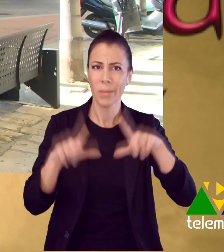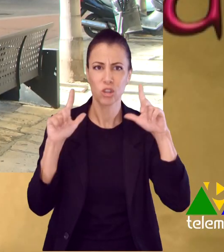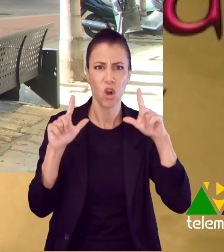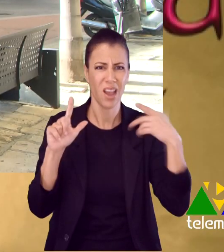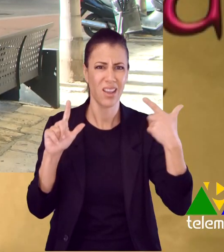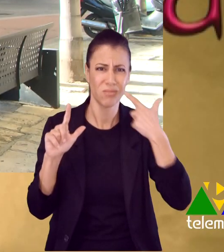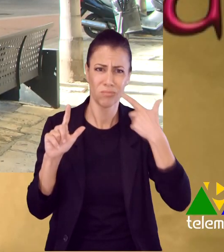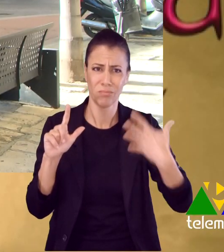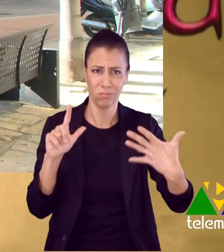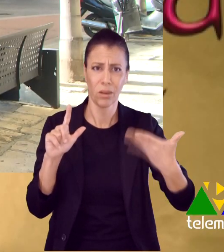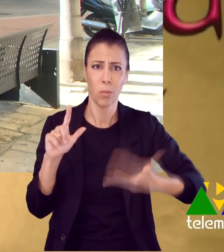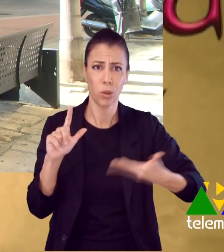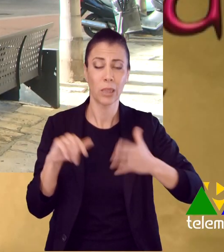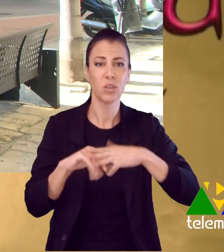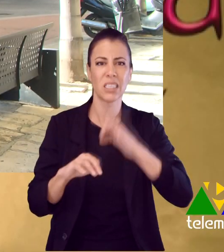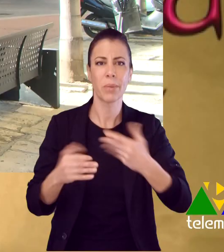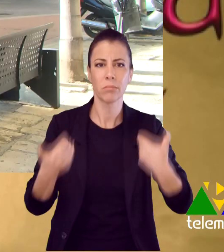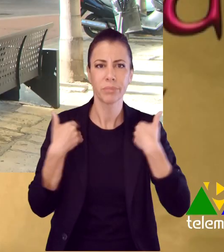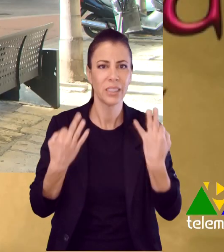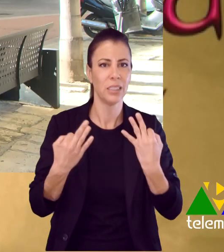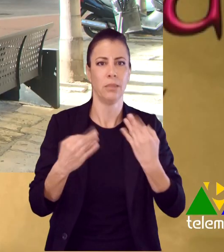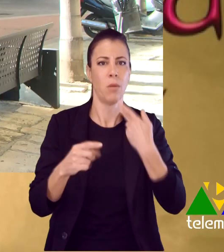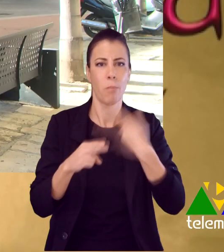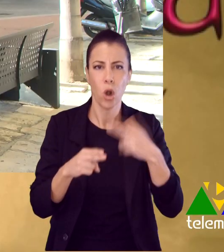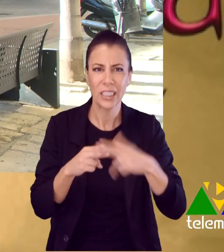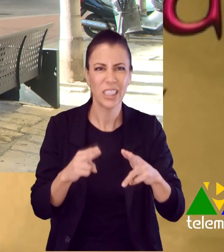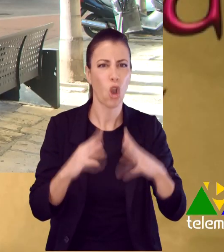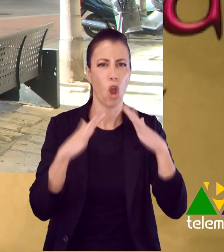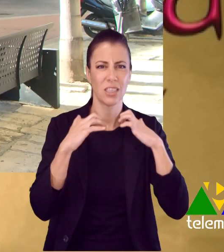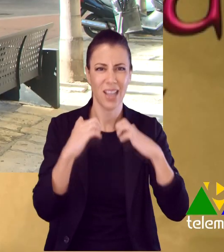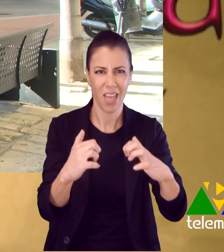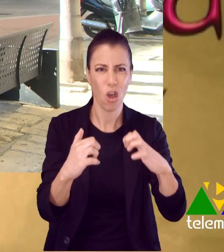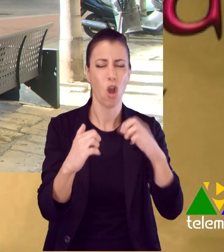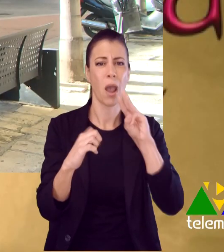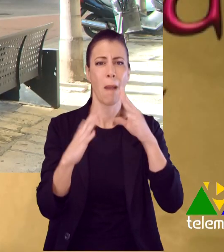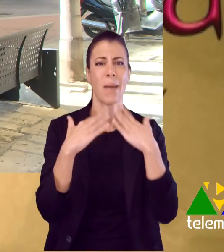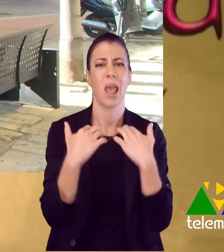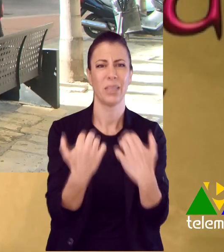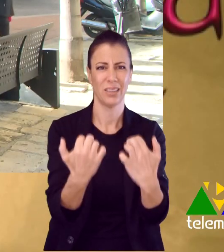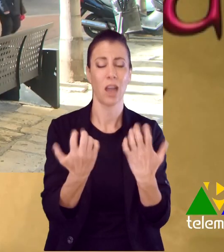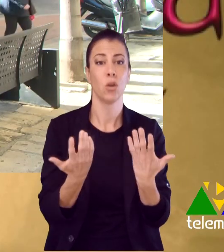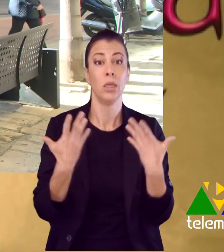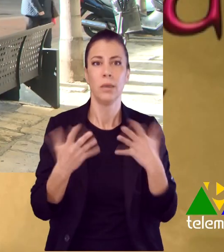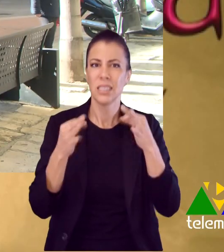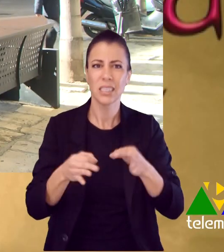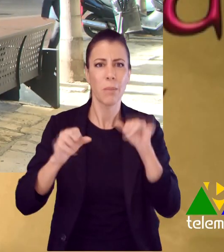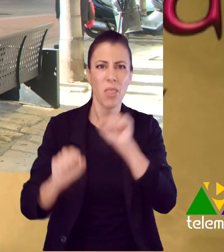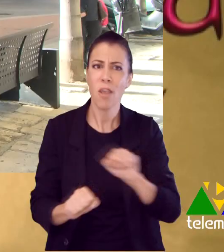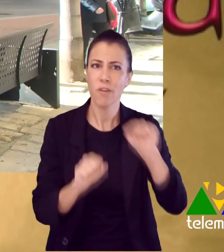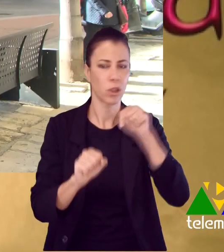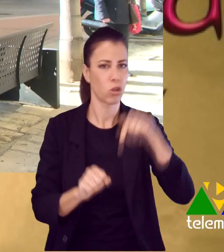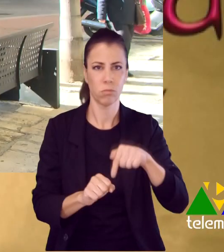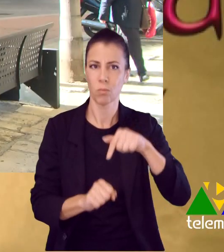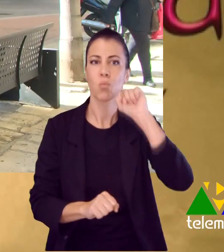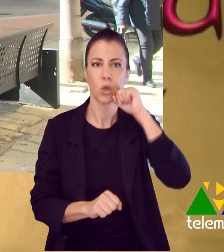siempre ocupó cargos políticos, senador, parlamentario y tal, y siempre defendió Motril. Es decir, es